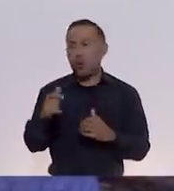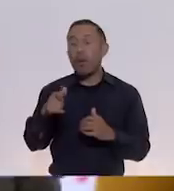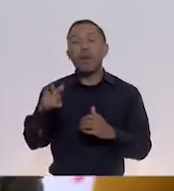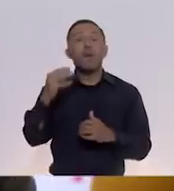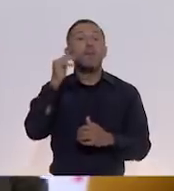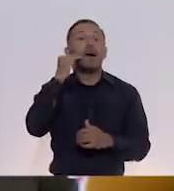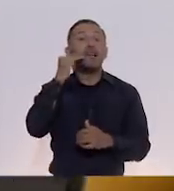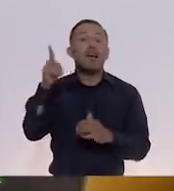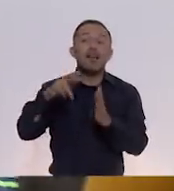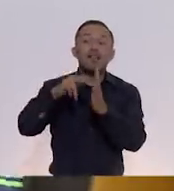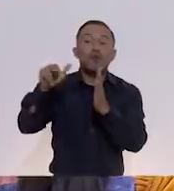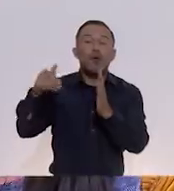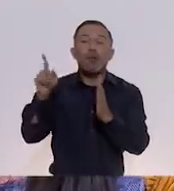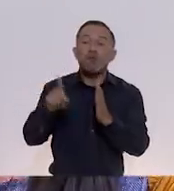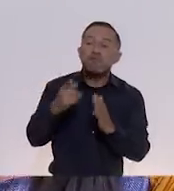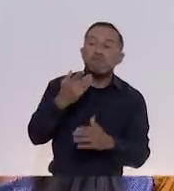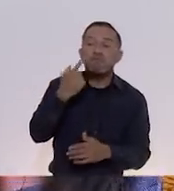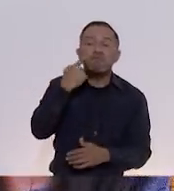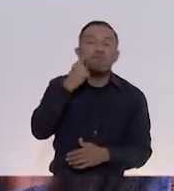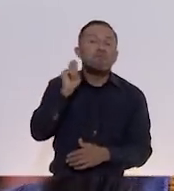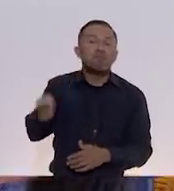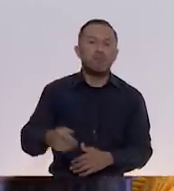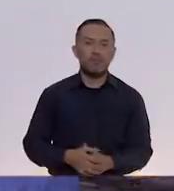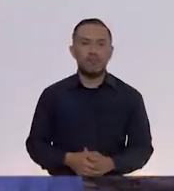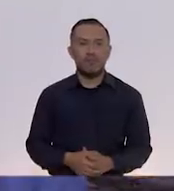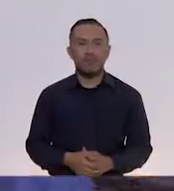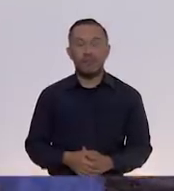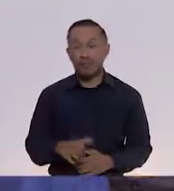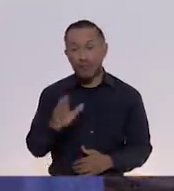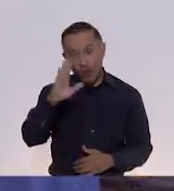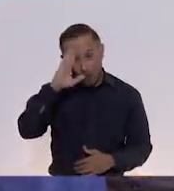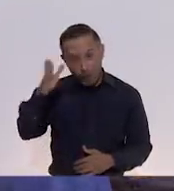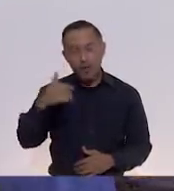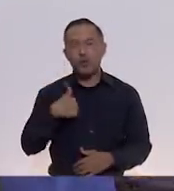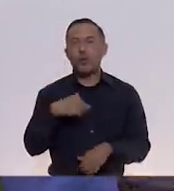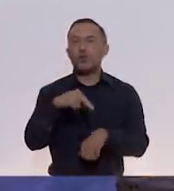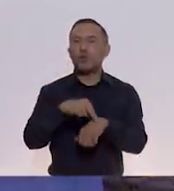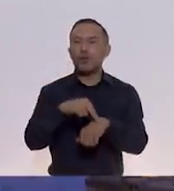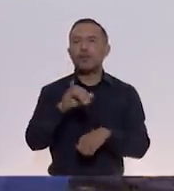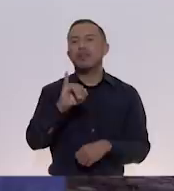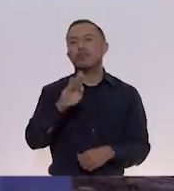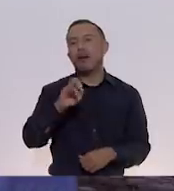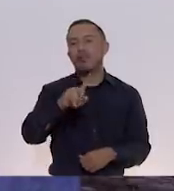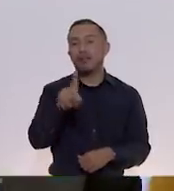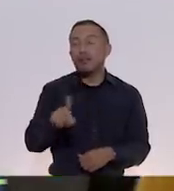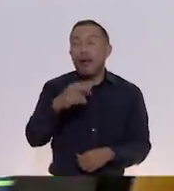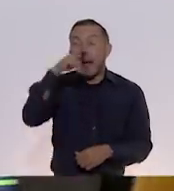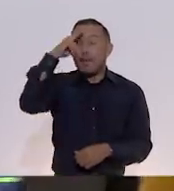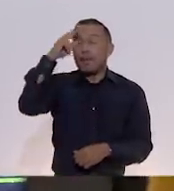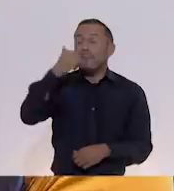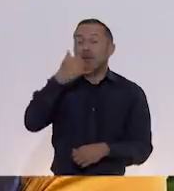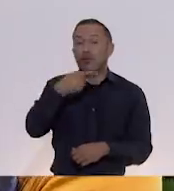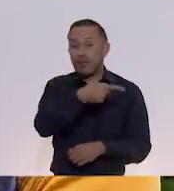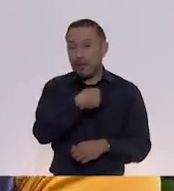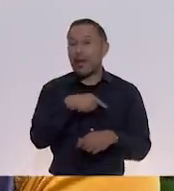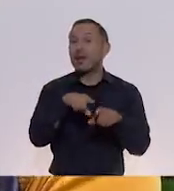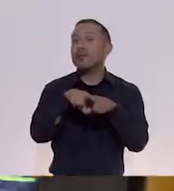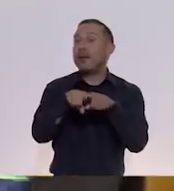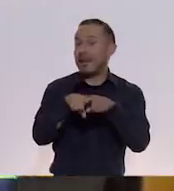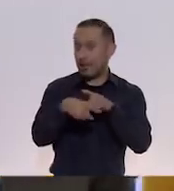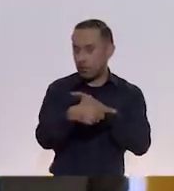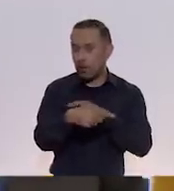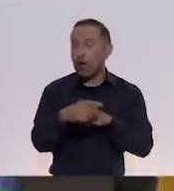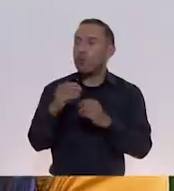de María. Bien. Hola, soy la doctora Ibáñez. Perdón, la doctora Ibáñez, mi hermana Josefina. Mucho gusto, doctora. Mi